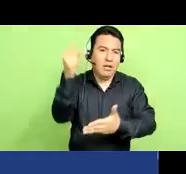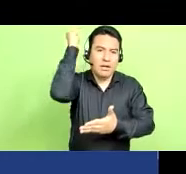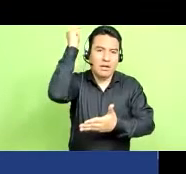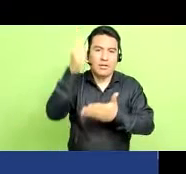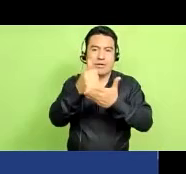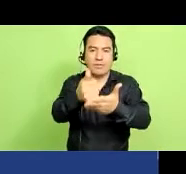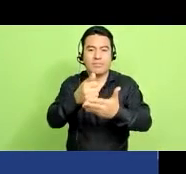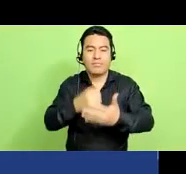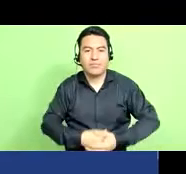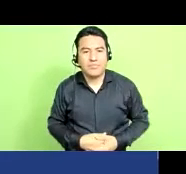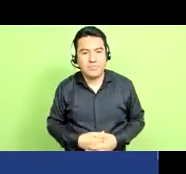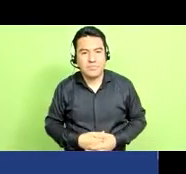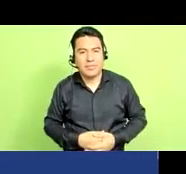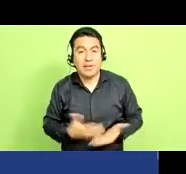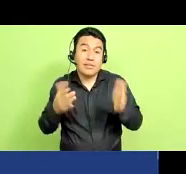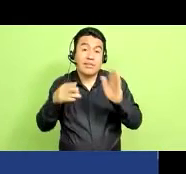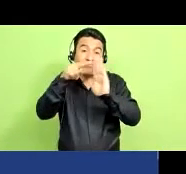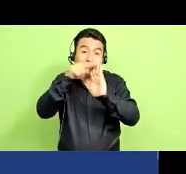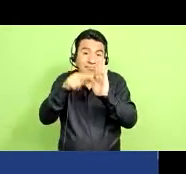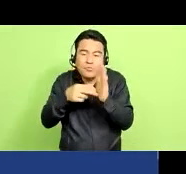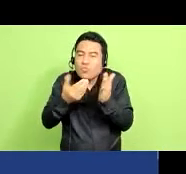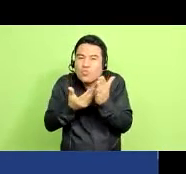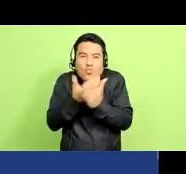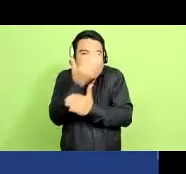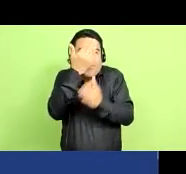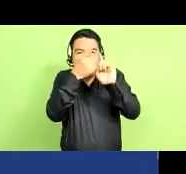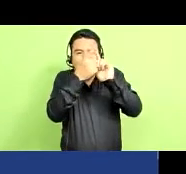buena estación las principales modificaciones